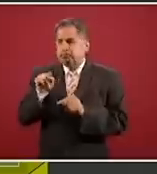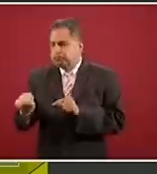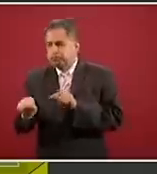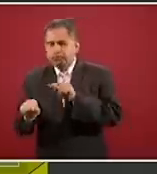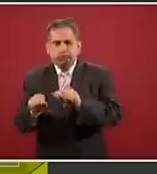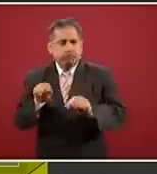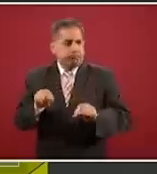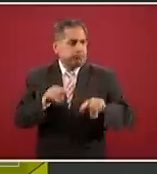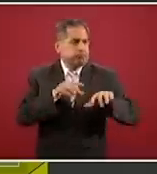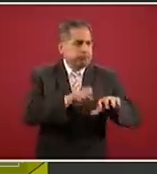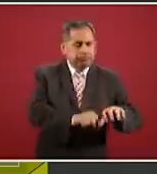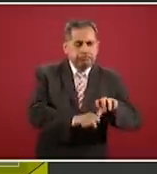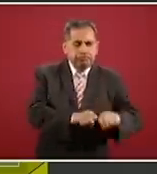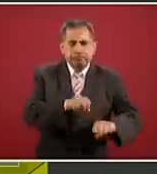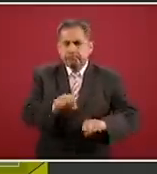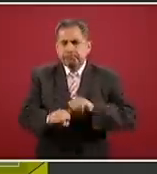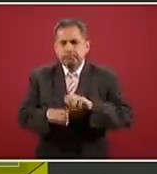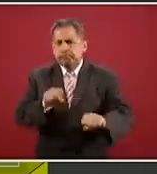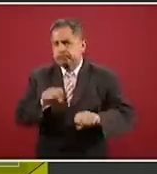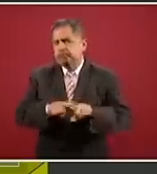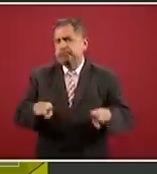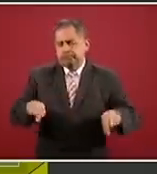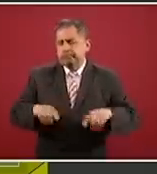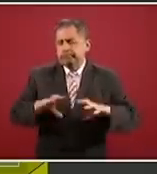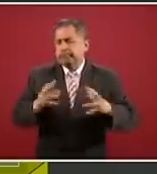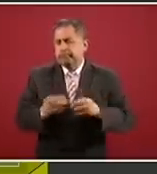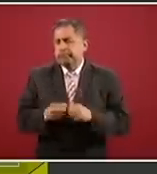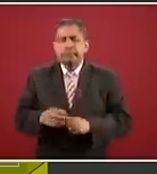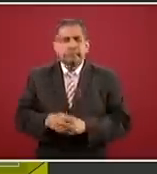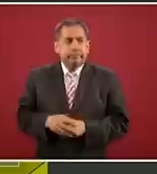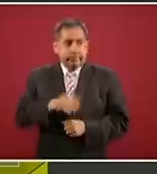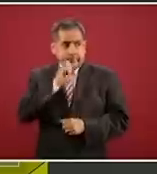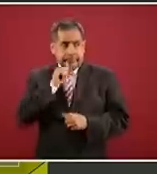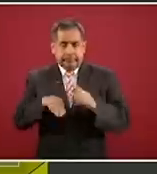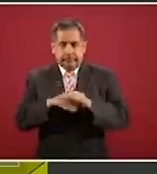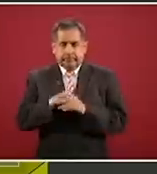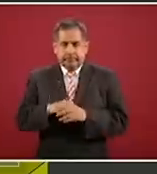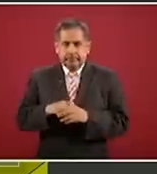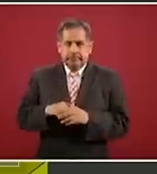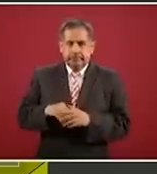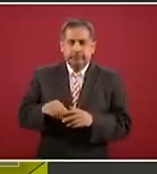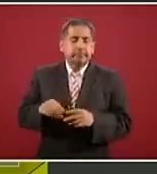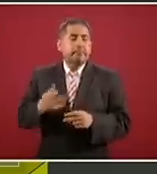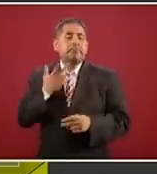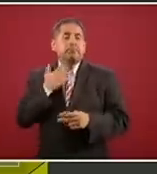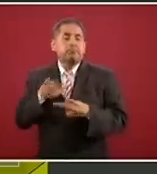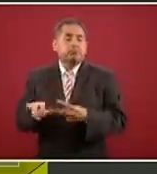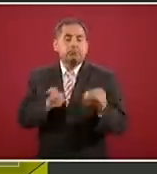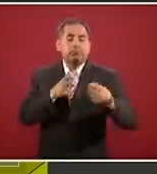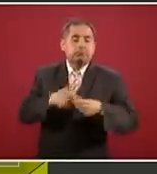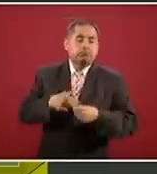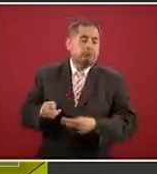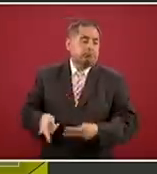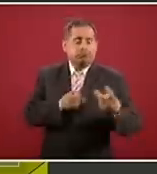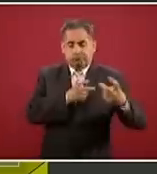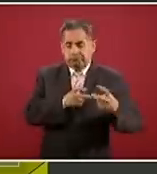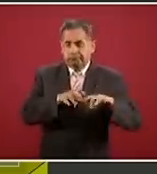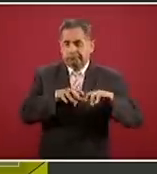aseguramientos en toda la República. Tenemos también de robo de hidrocarburos,